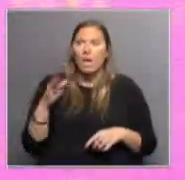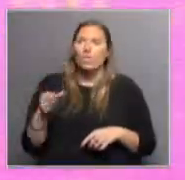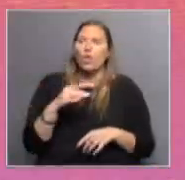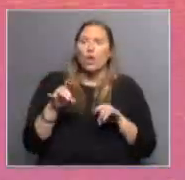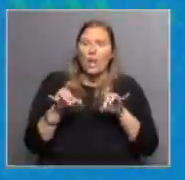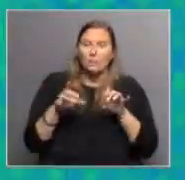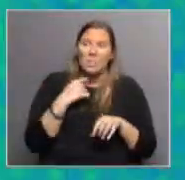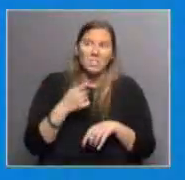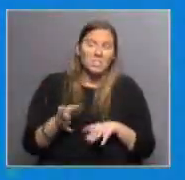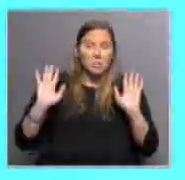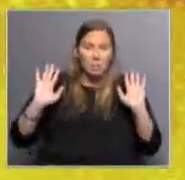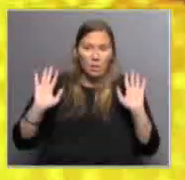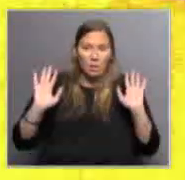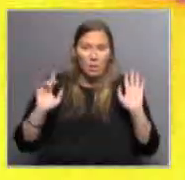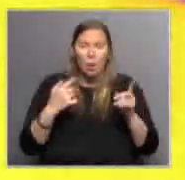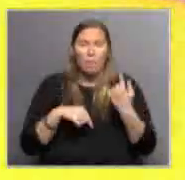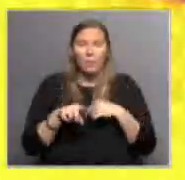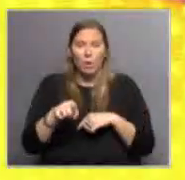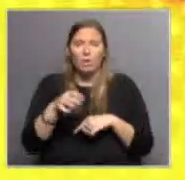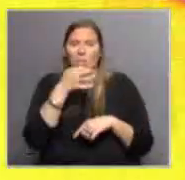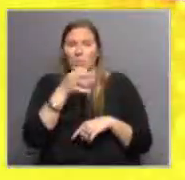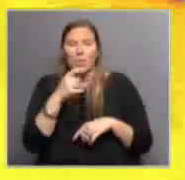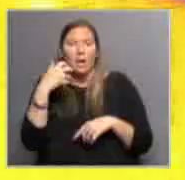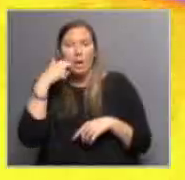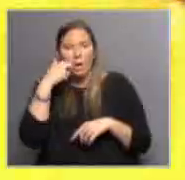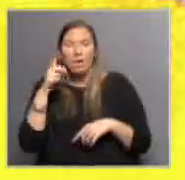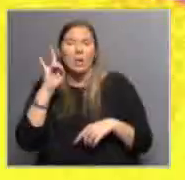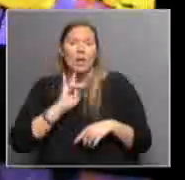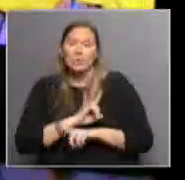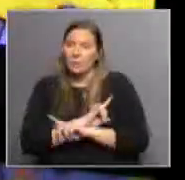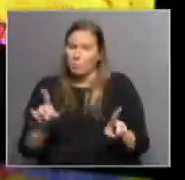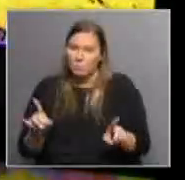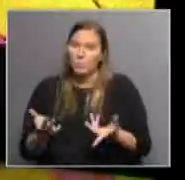orgánico puede servir para hacer compost, pero ahí no recomendaban ni carne ni lácteos.